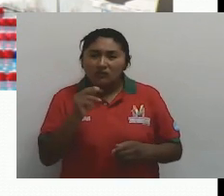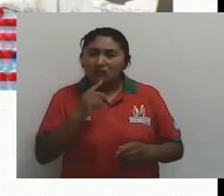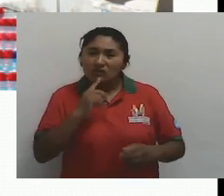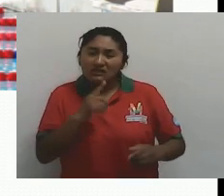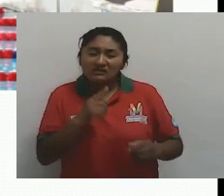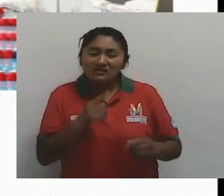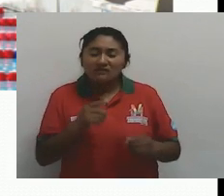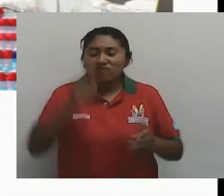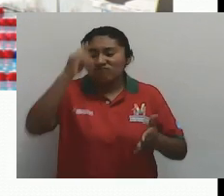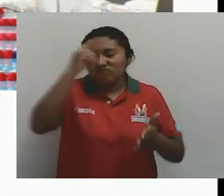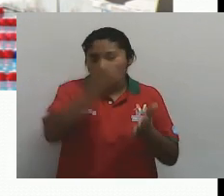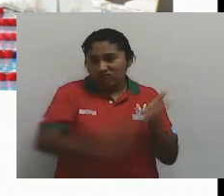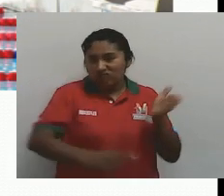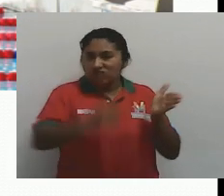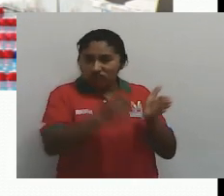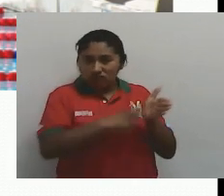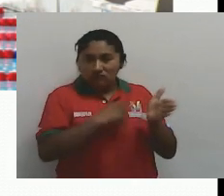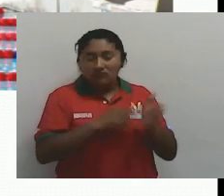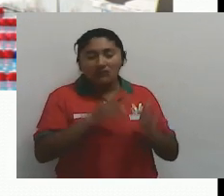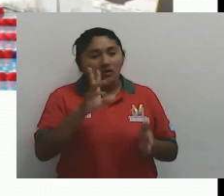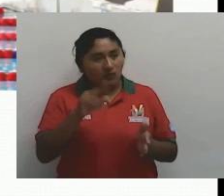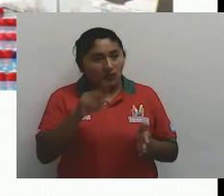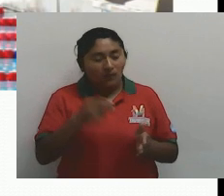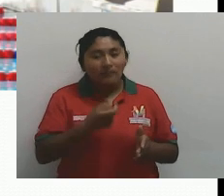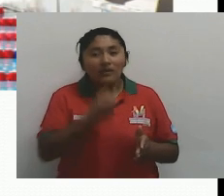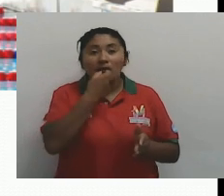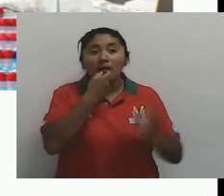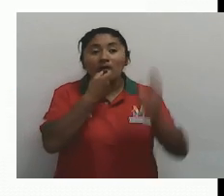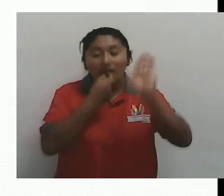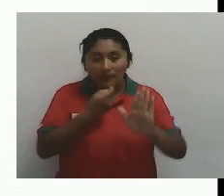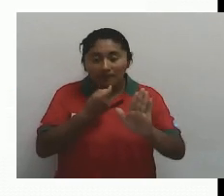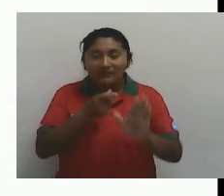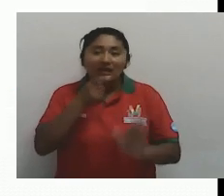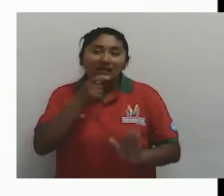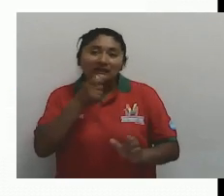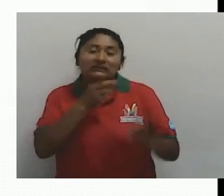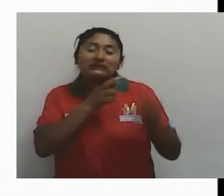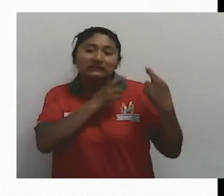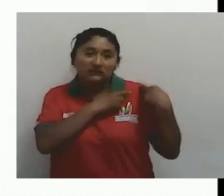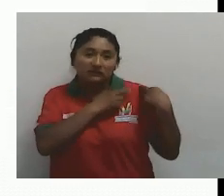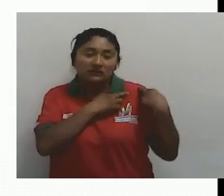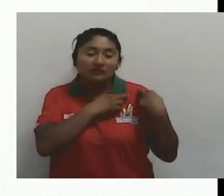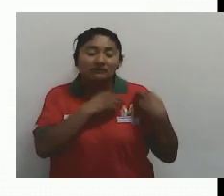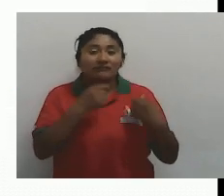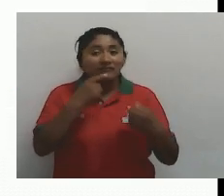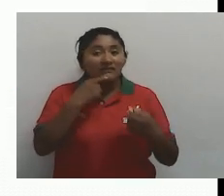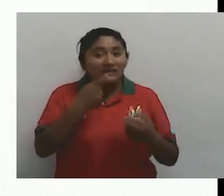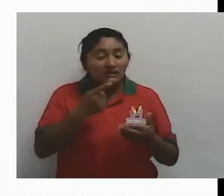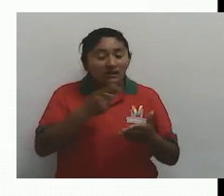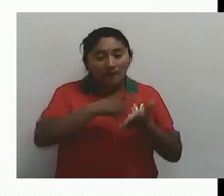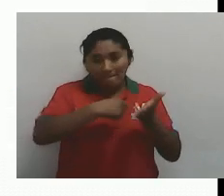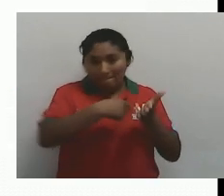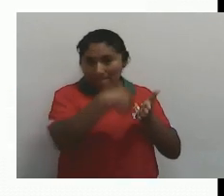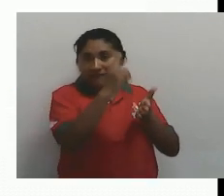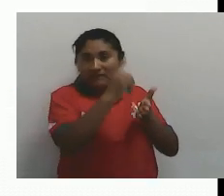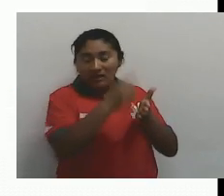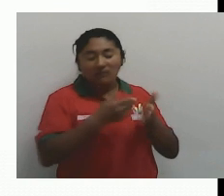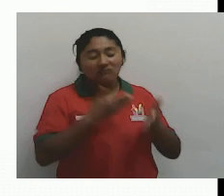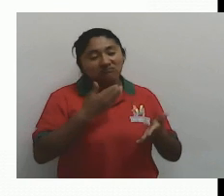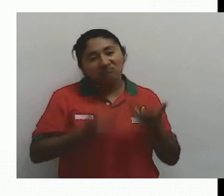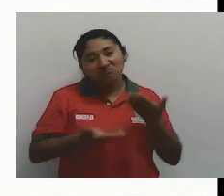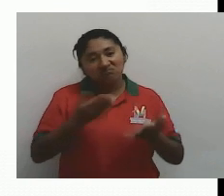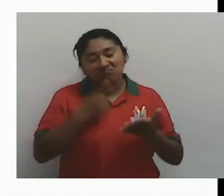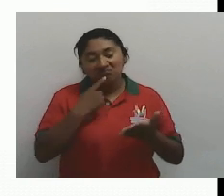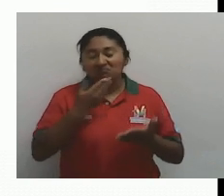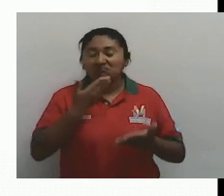realmente descalifica es el árbitro. Entonces, una vez más, mencionamos la importancia que tiene el árbitro